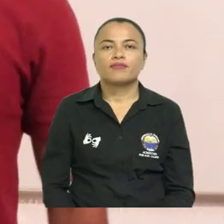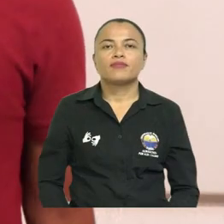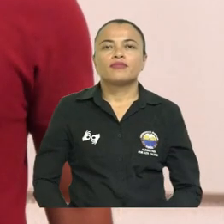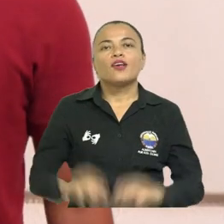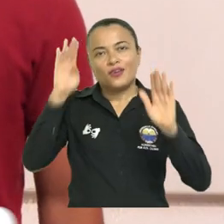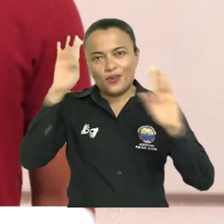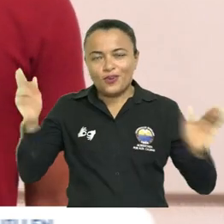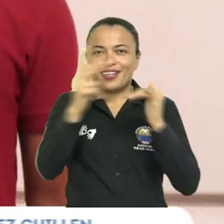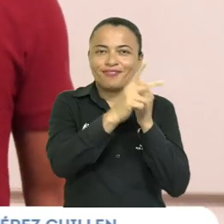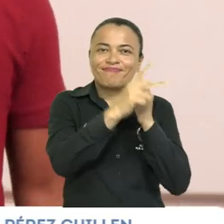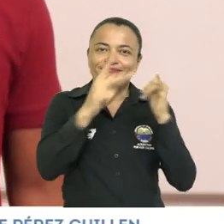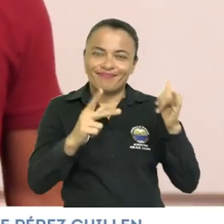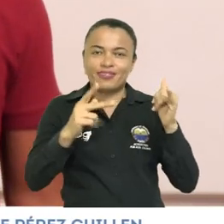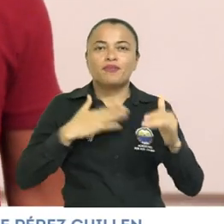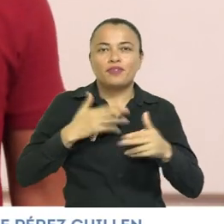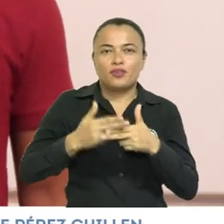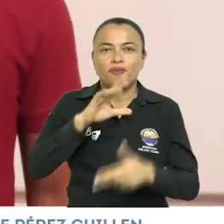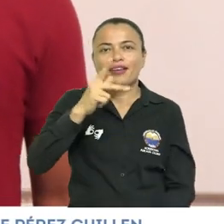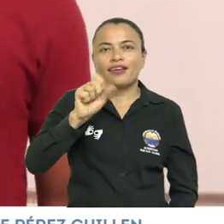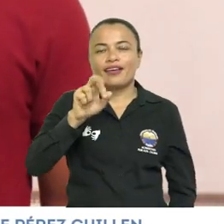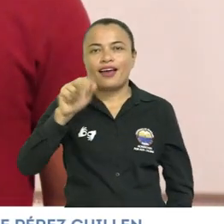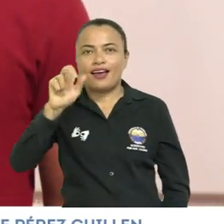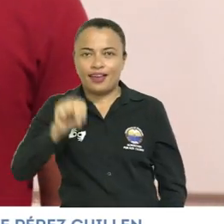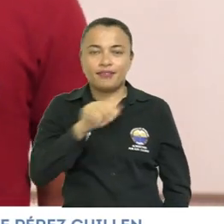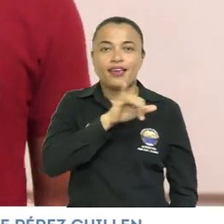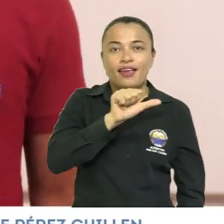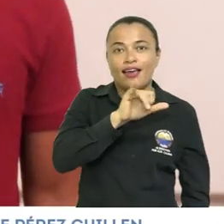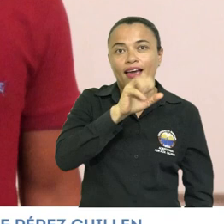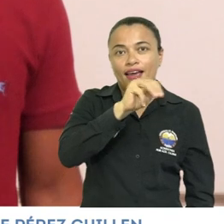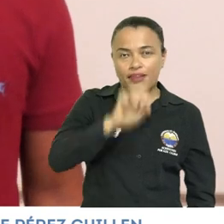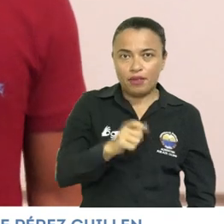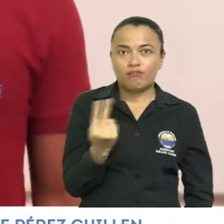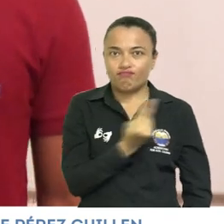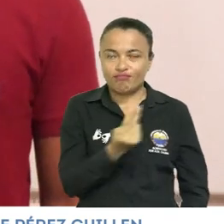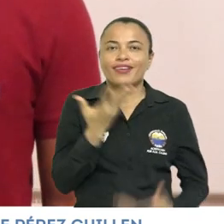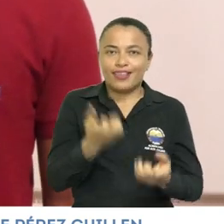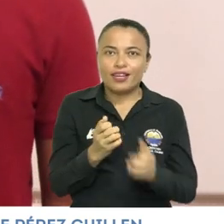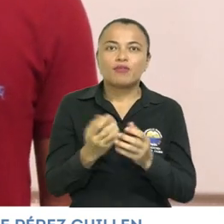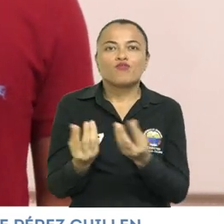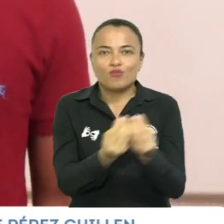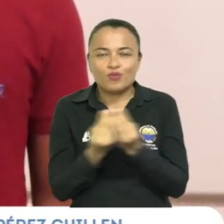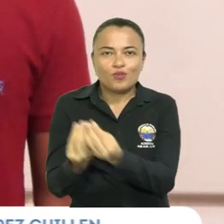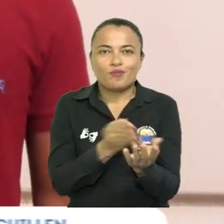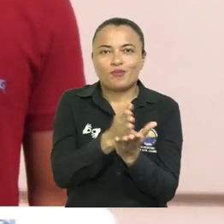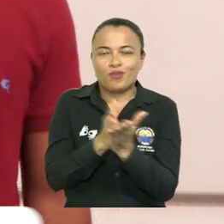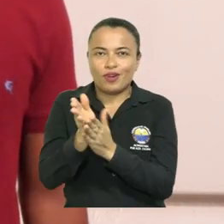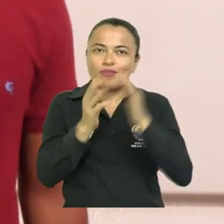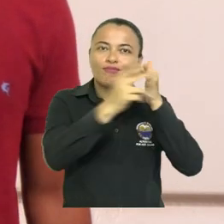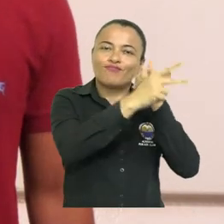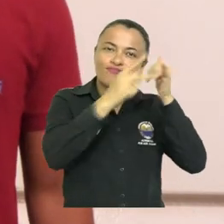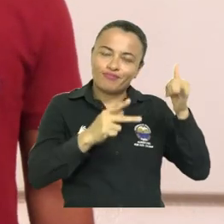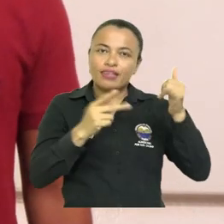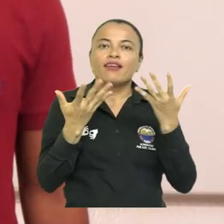Hola, Hola Civil. Mi nombre es Karen García. Y mi nombre es Jaime Pérez. Y juntos estamos aspirando para representarlos ante el Consejo de Programa de Ingeniería Civil. Nos destacamos